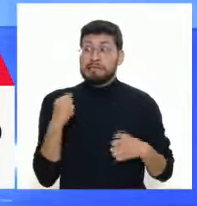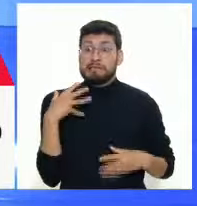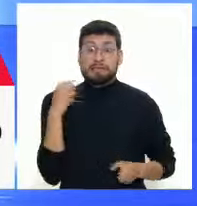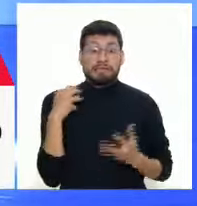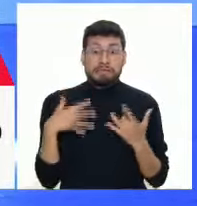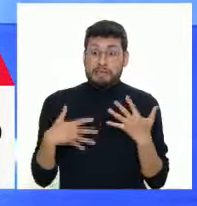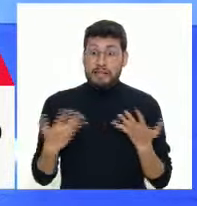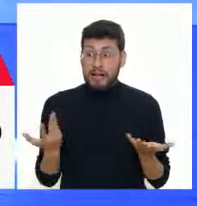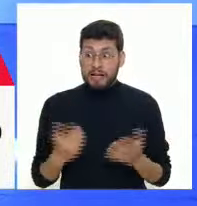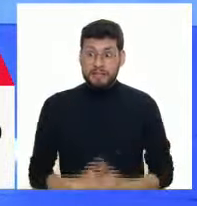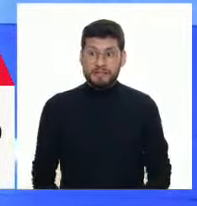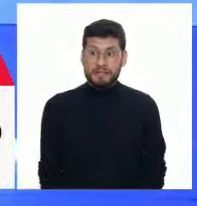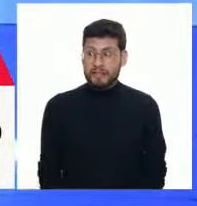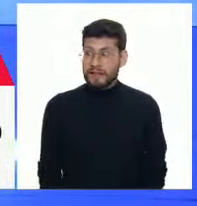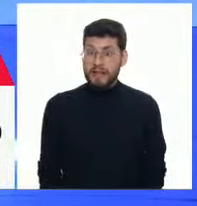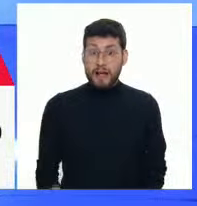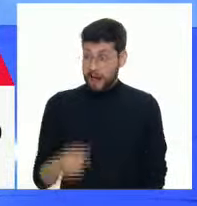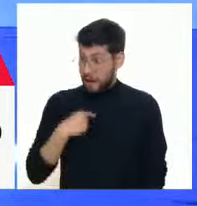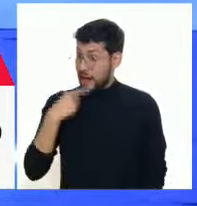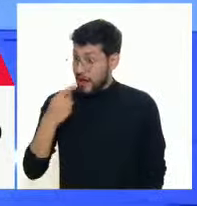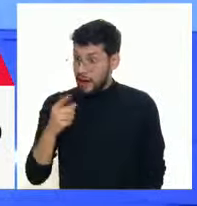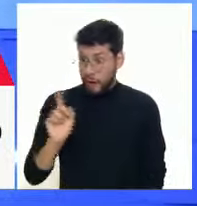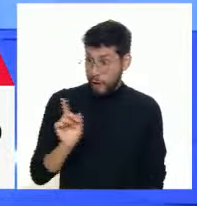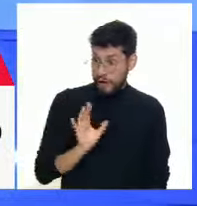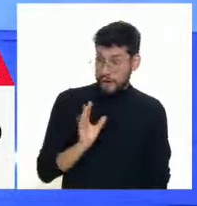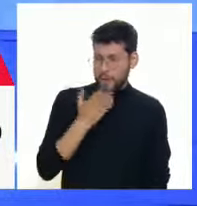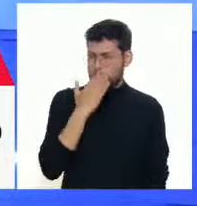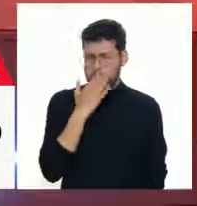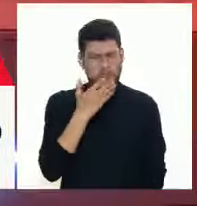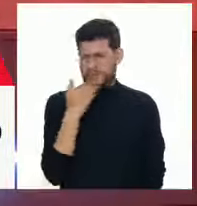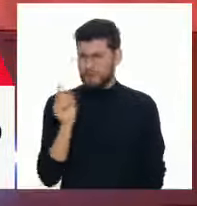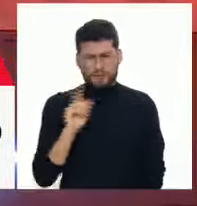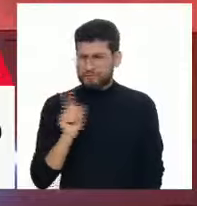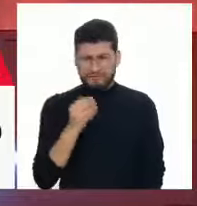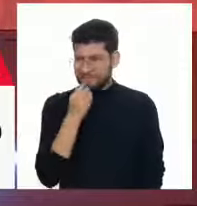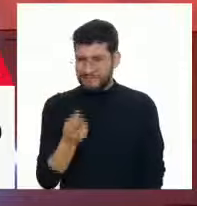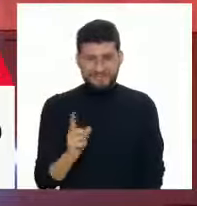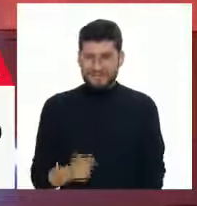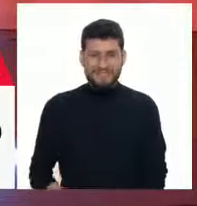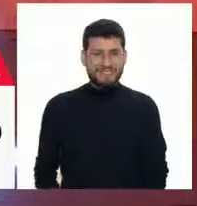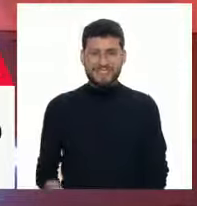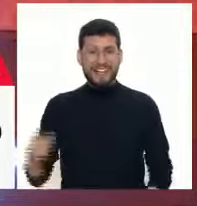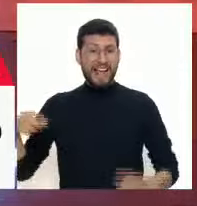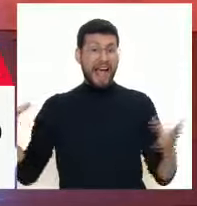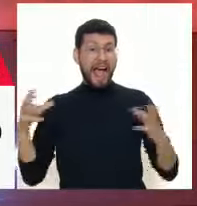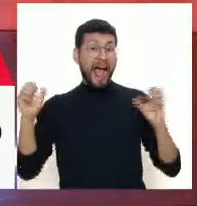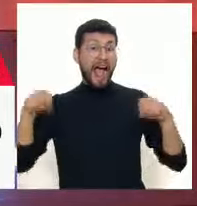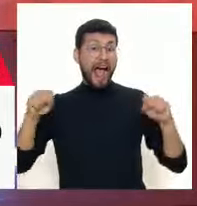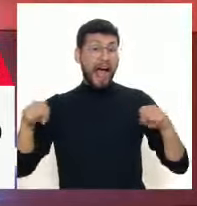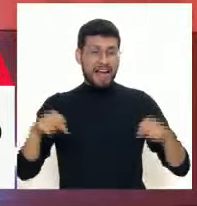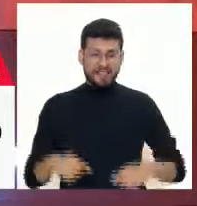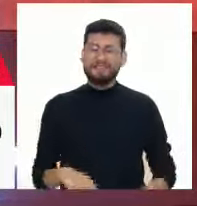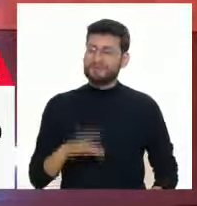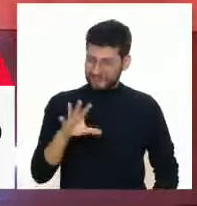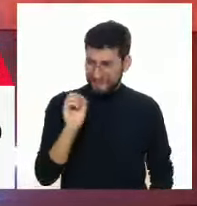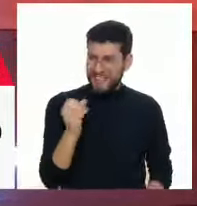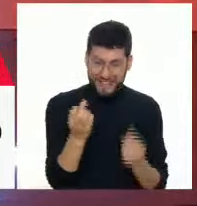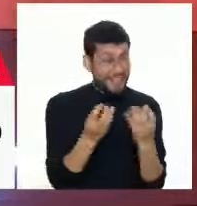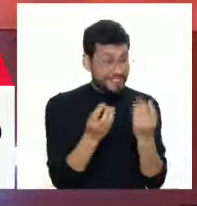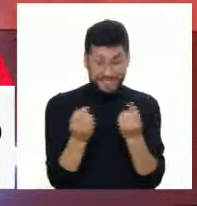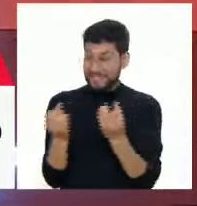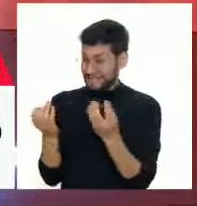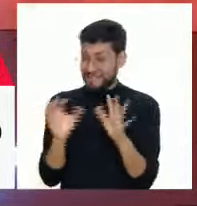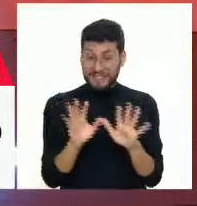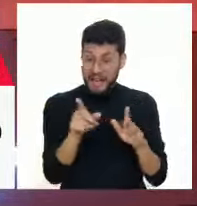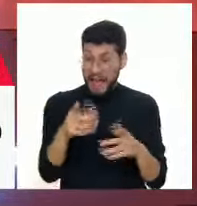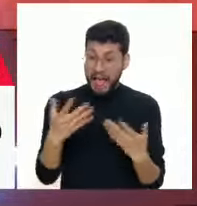ansiosa. ¿Les digo mejor no les digo? No, creo que mejor no les digo. No, sí, ya, está bien, ya